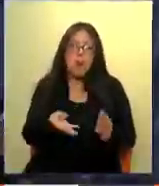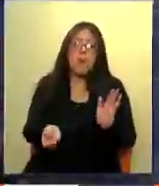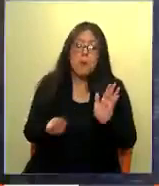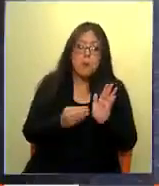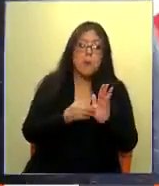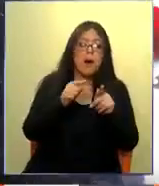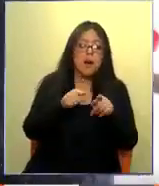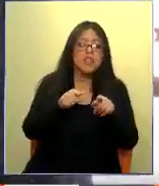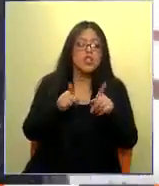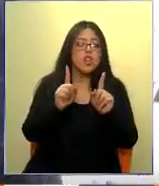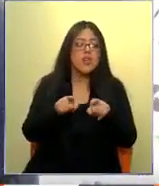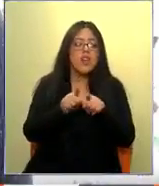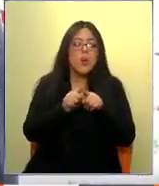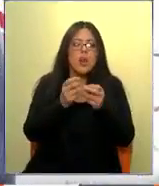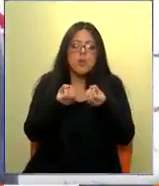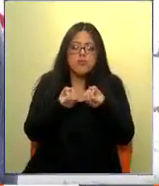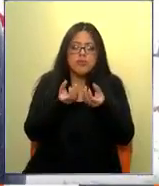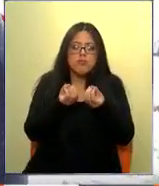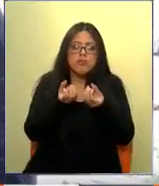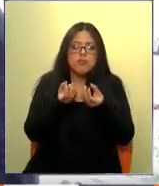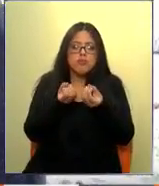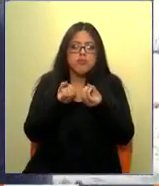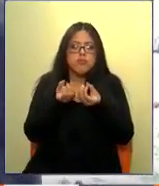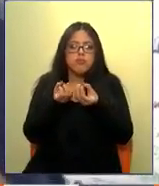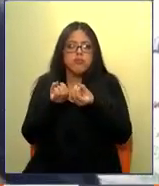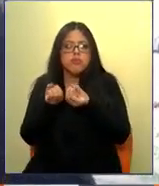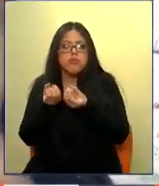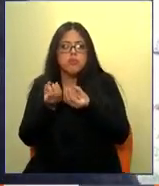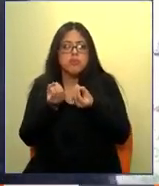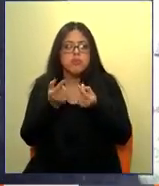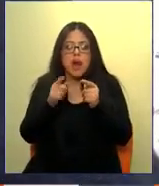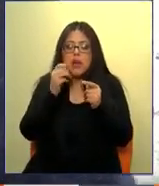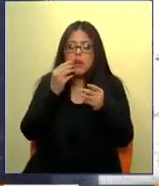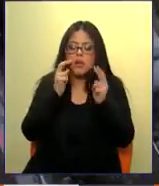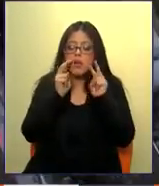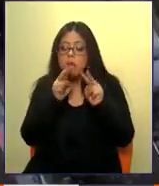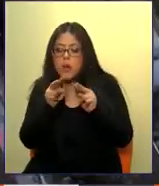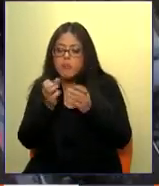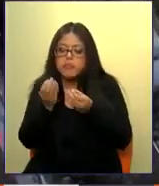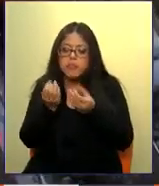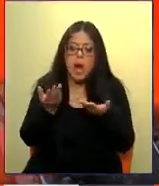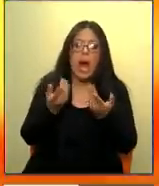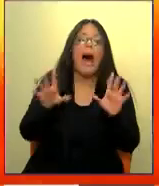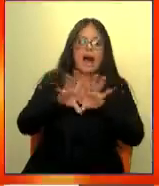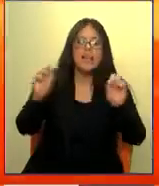a tirar gorgoritos. Cuando tira gorgoritos, estamos listos y los sacamos y los disfrutamos.